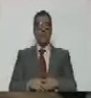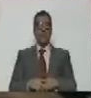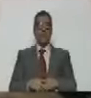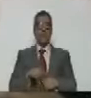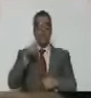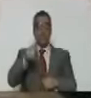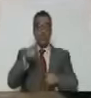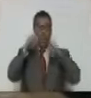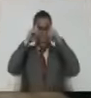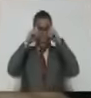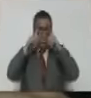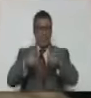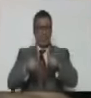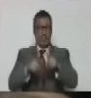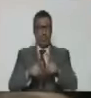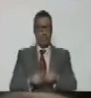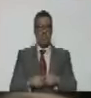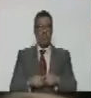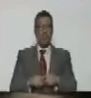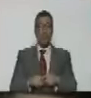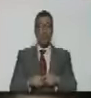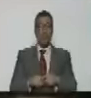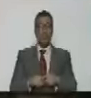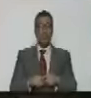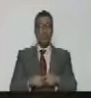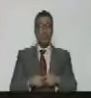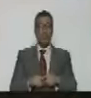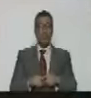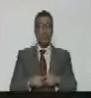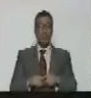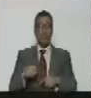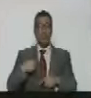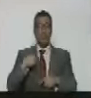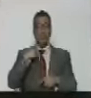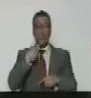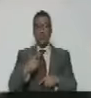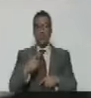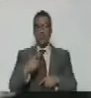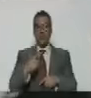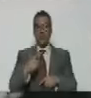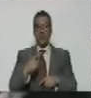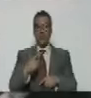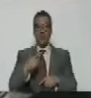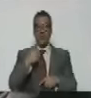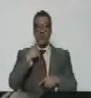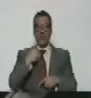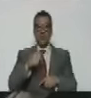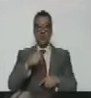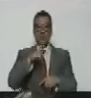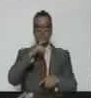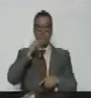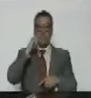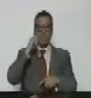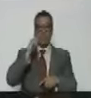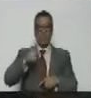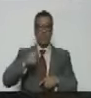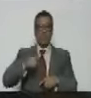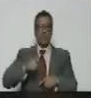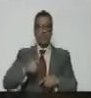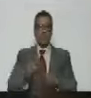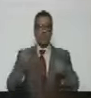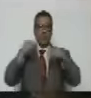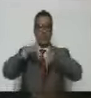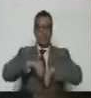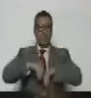con esta decisión ha expresado su mayor desprecio por el